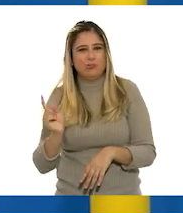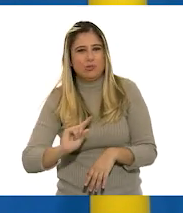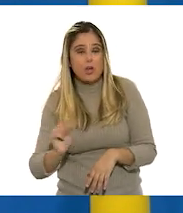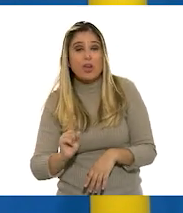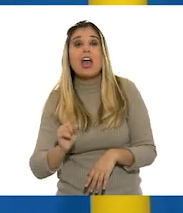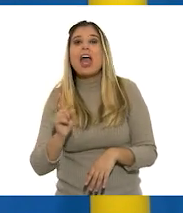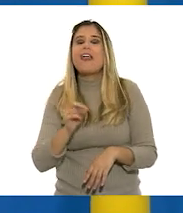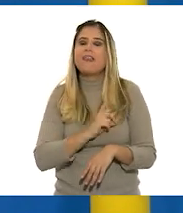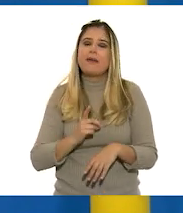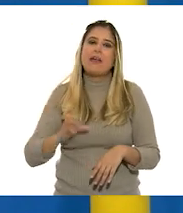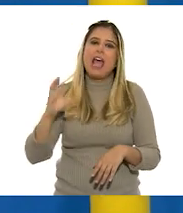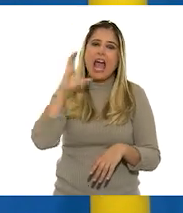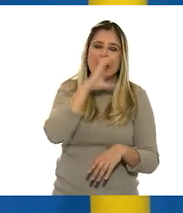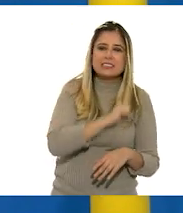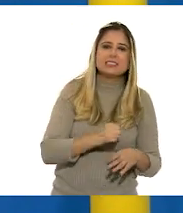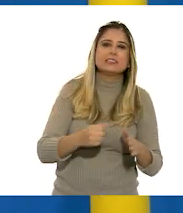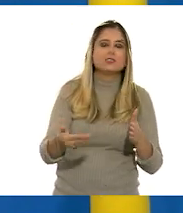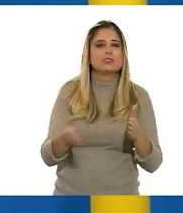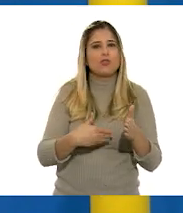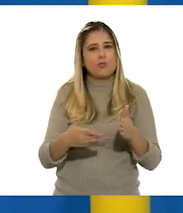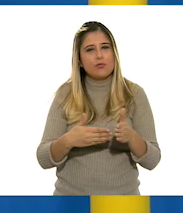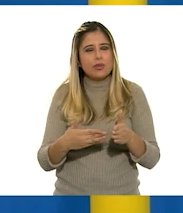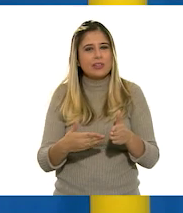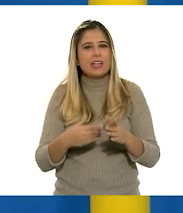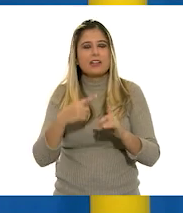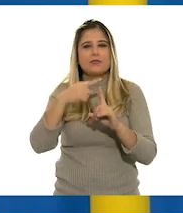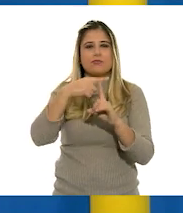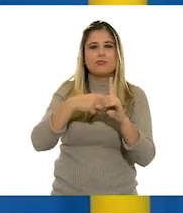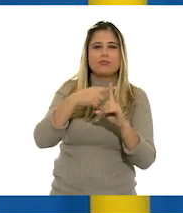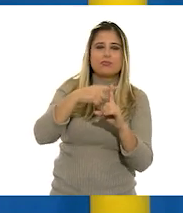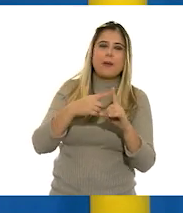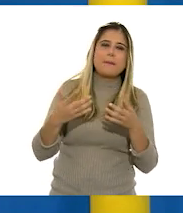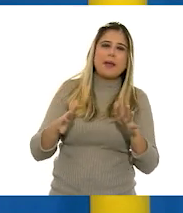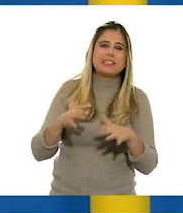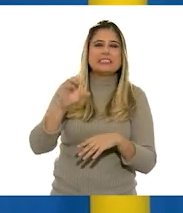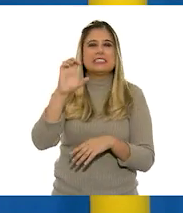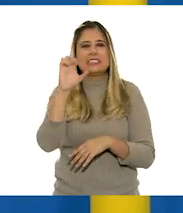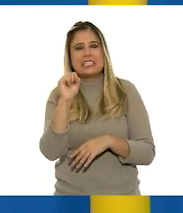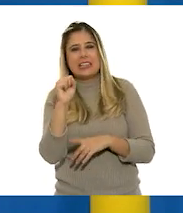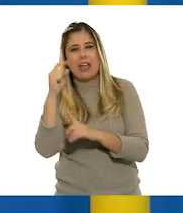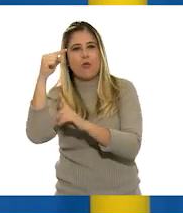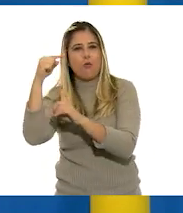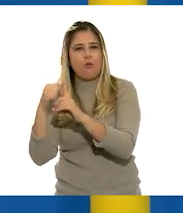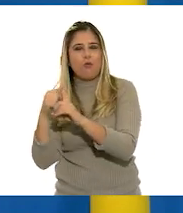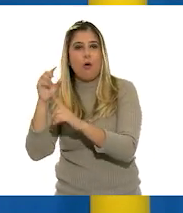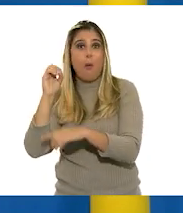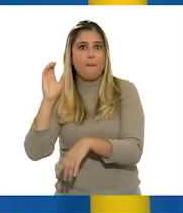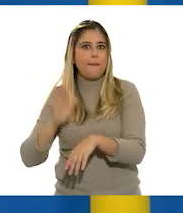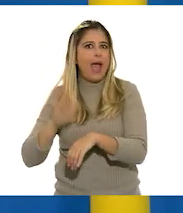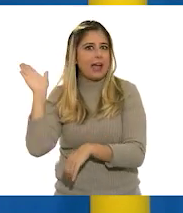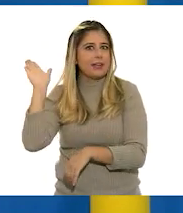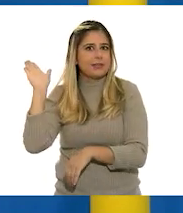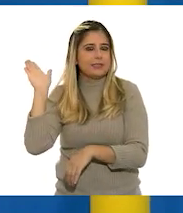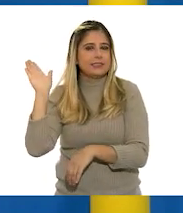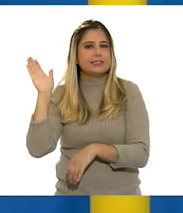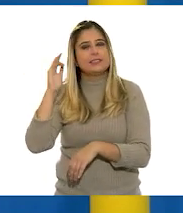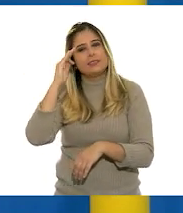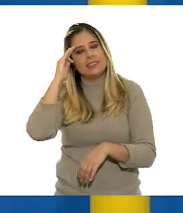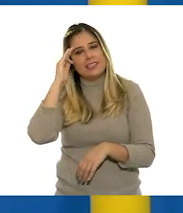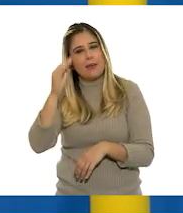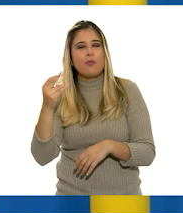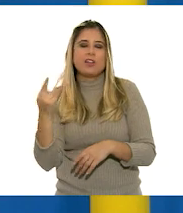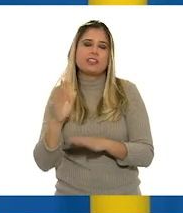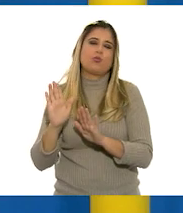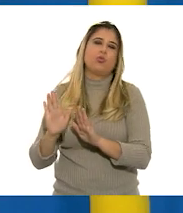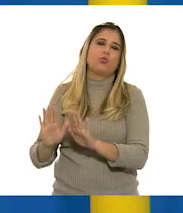deben calentar o cocinar a temperaturas de al menos 60 grados Celsius o más, durante el tiempo que